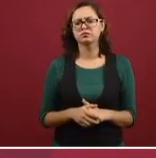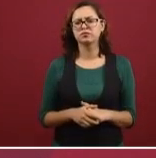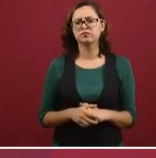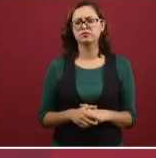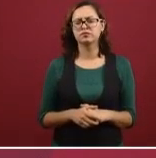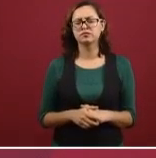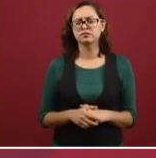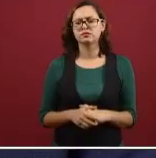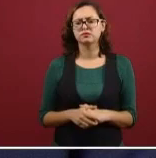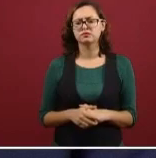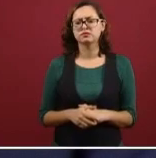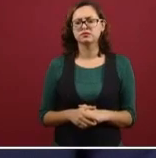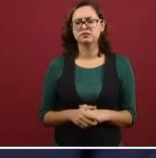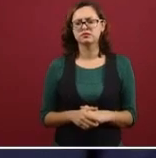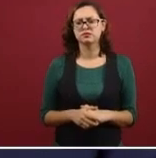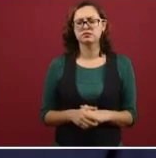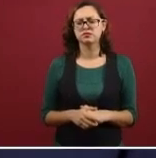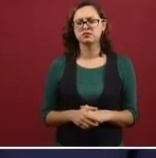ha habido